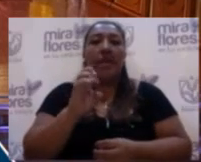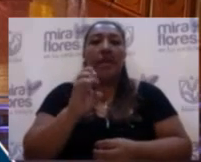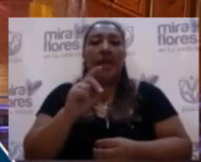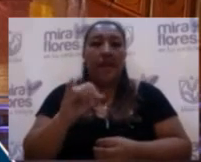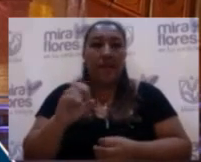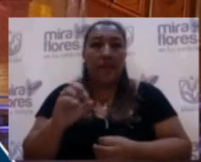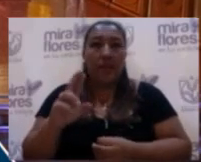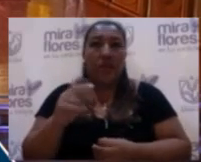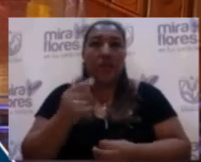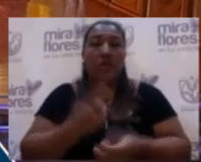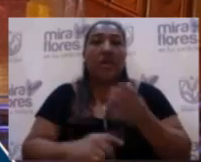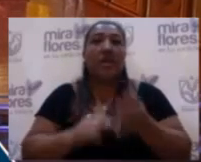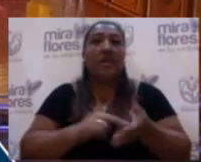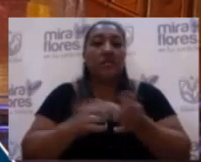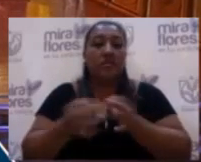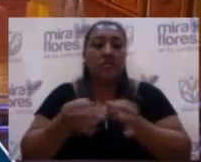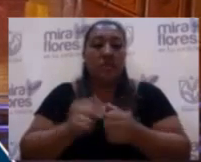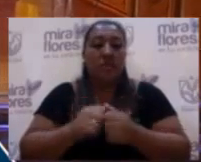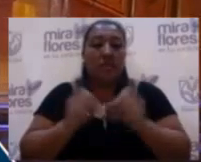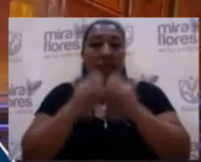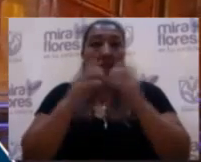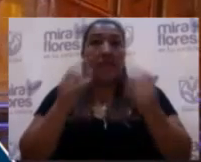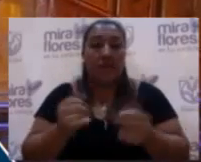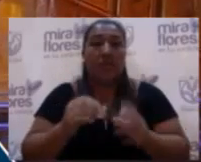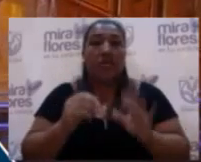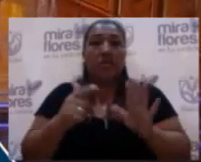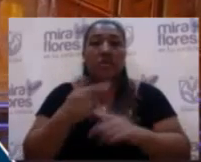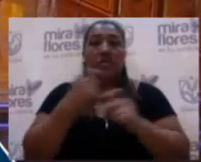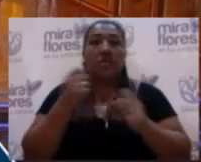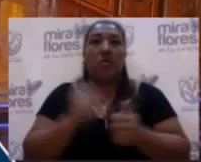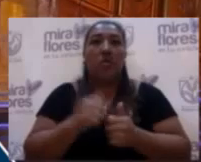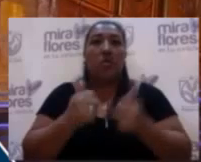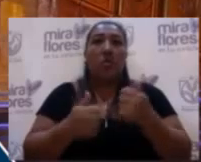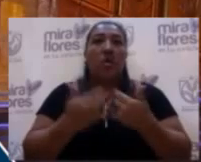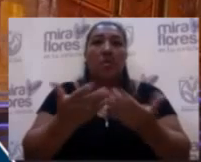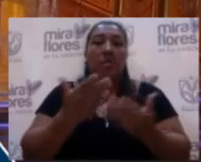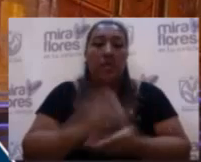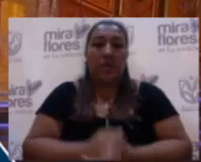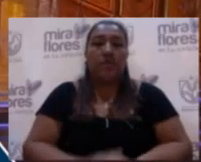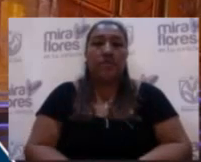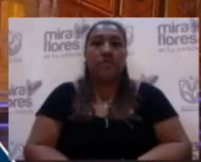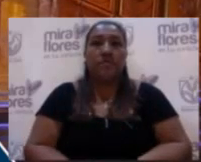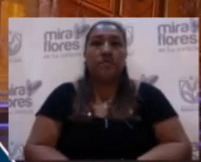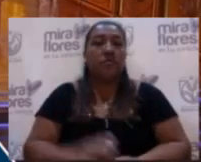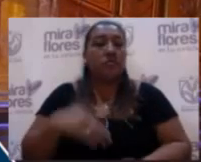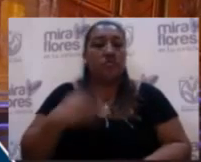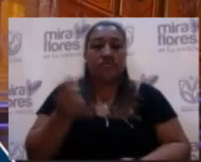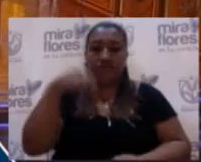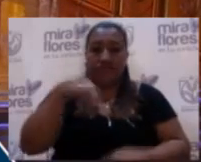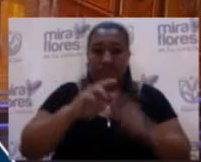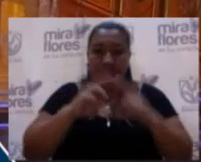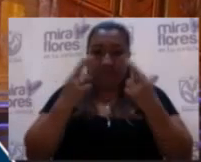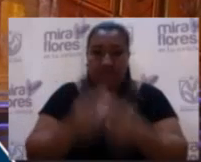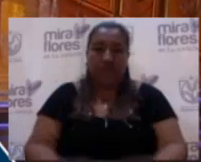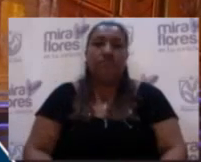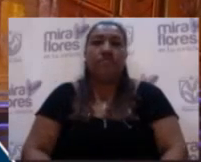Bustamante Castro, correspondiente por el día de hoy, 7 de marzo, por el cual le va a impedir concurrir a esta sesión.